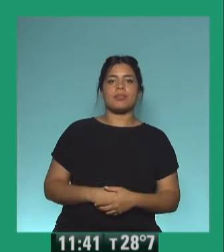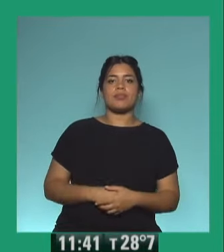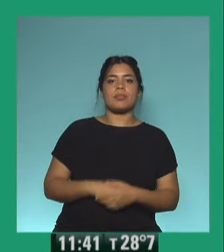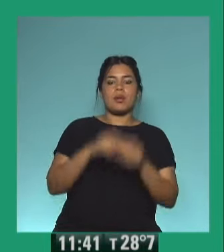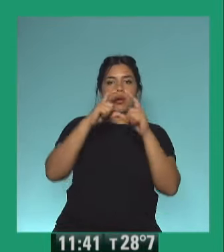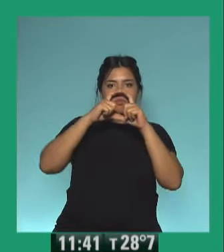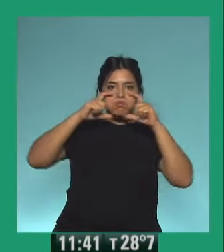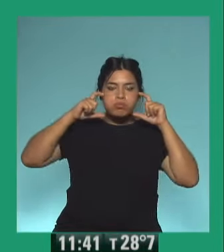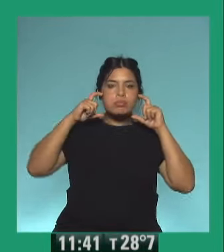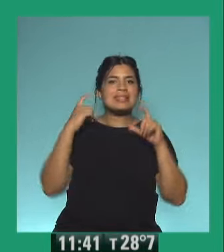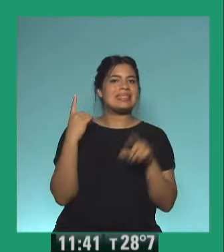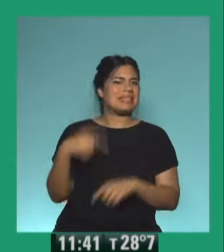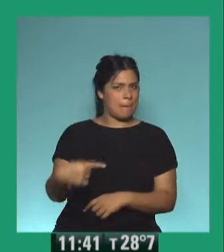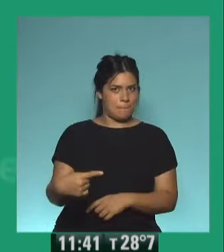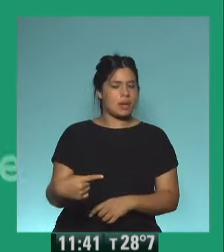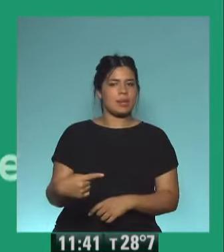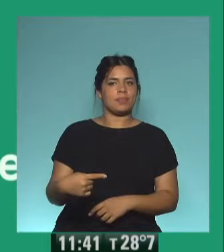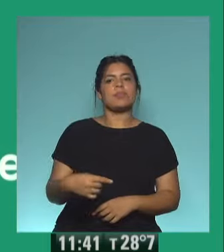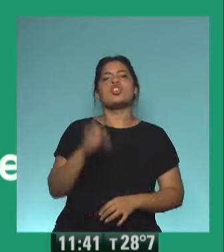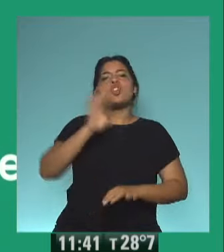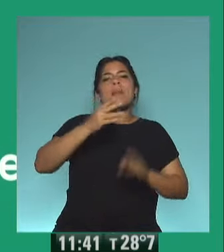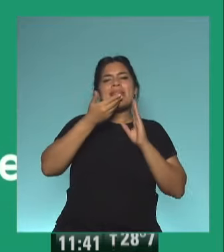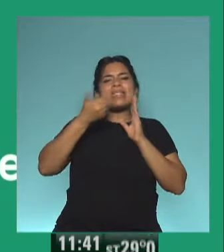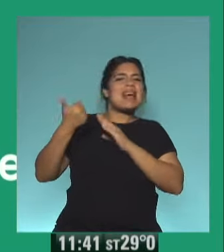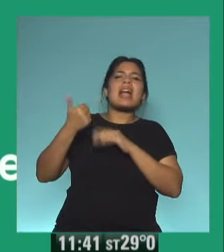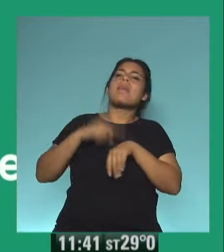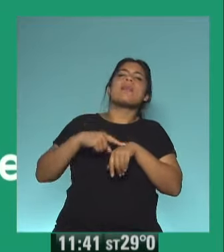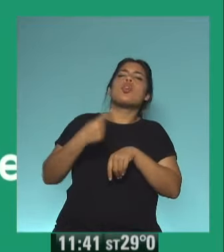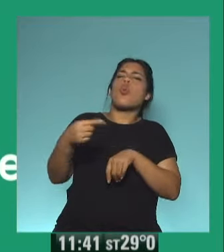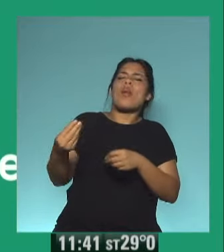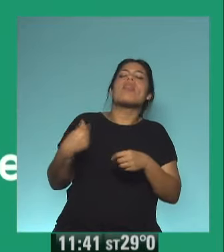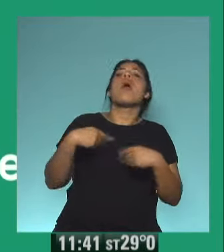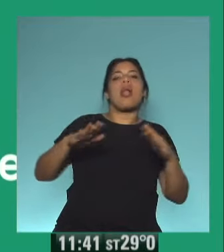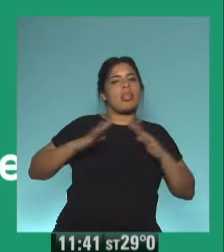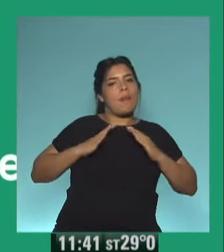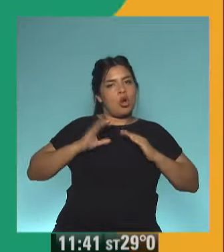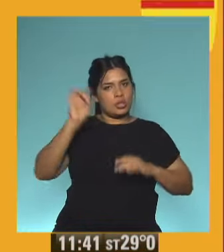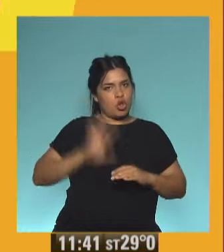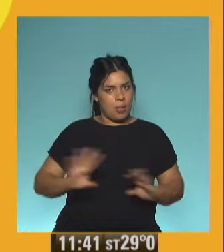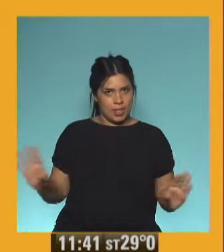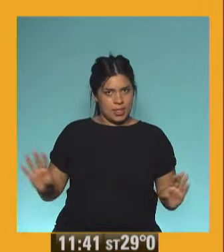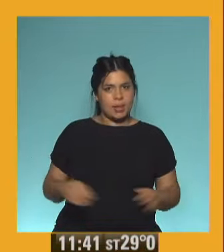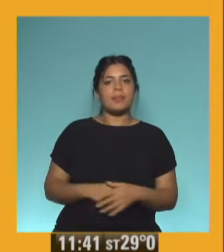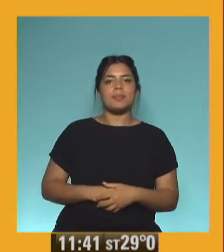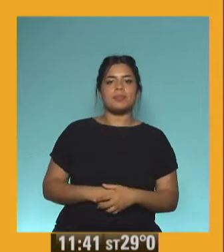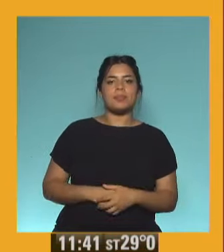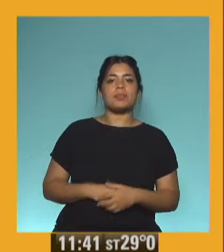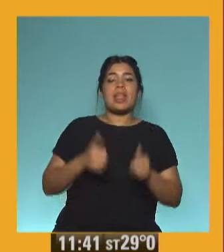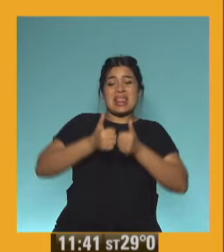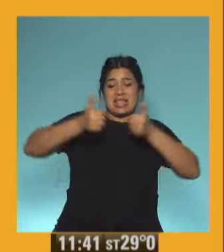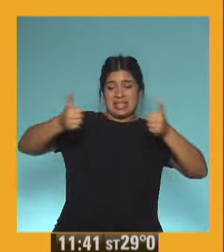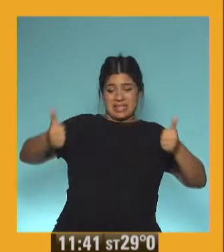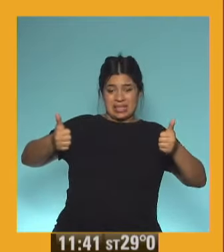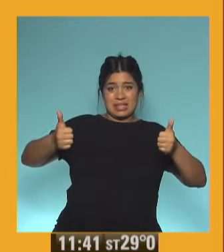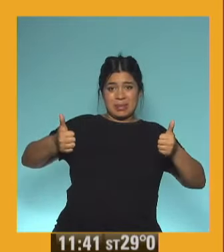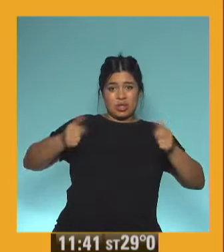Usamos siempre el tapabocas. Solo nos lo podemos sacar en el momento de hacer algún deporte. Mantenemos el distanciamiento.